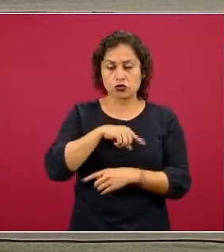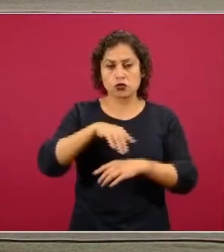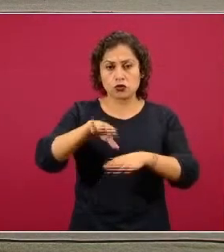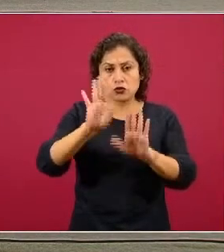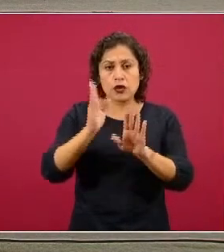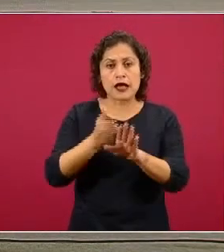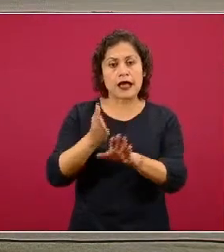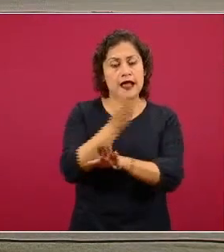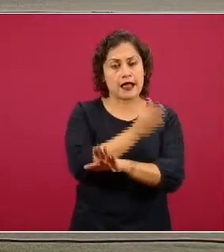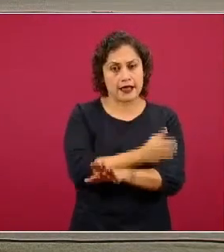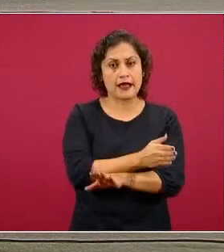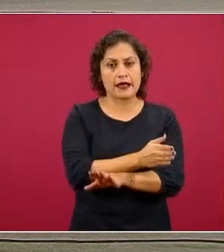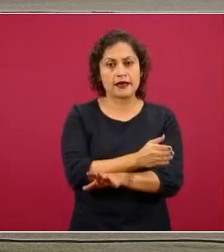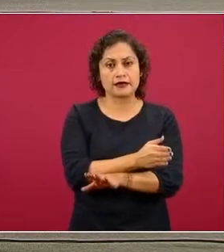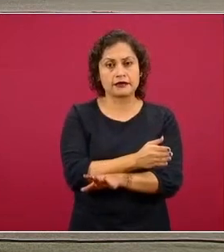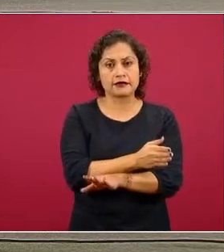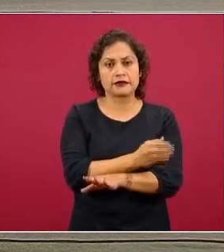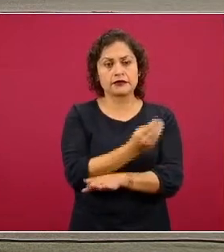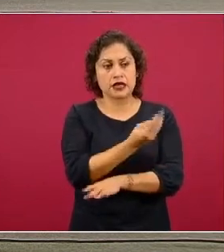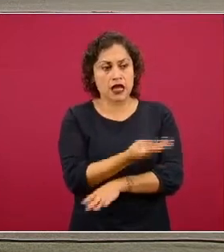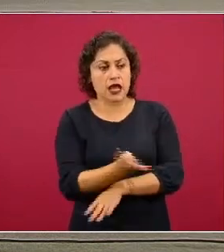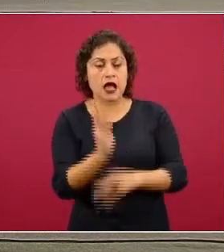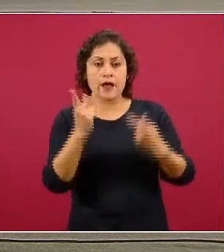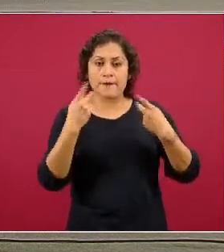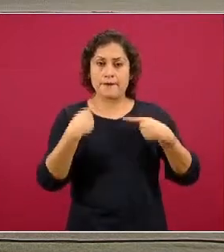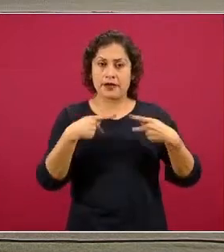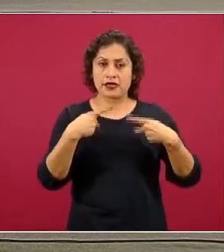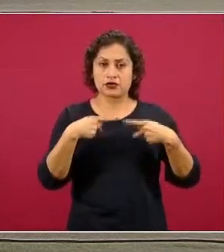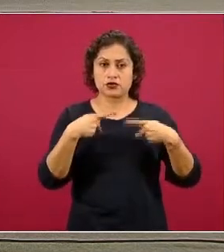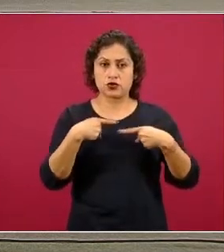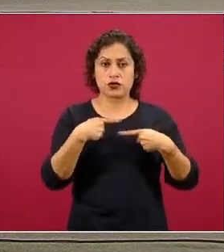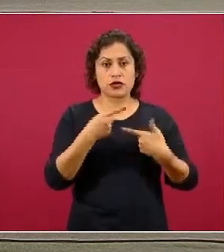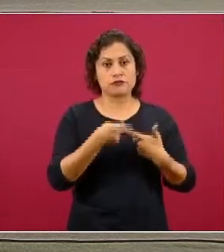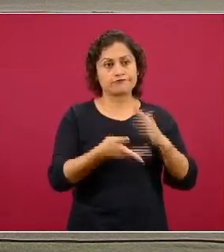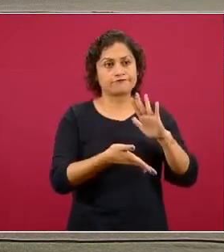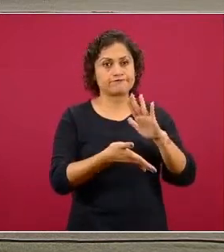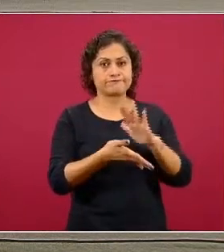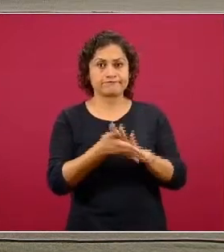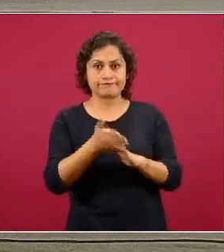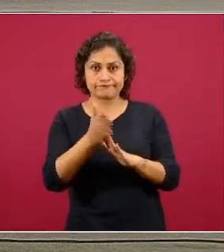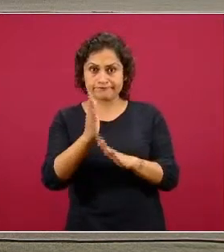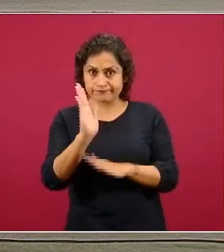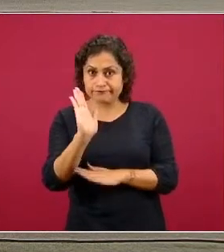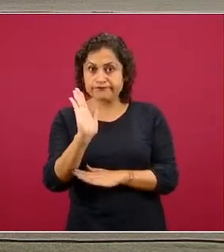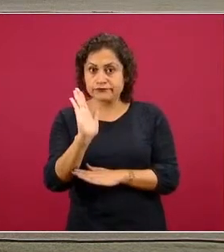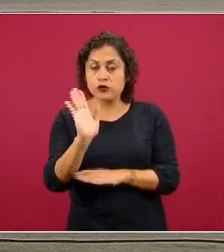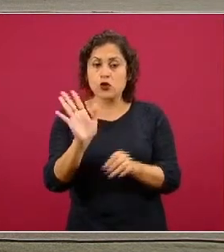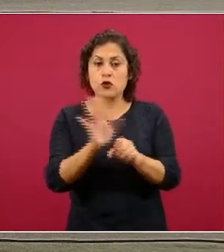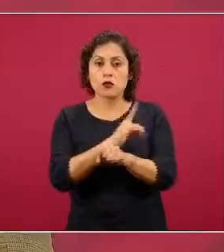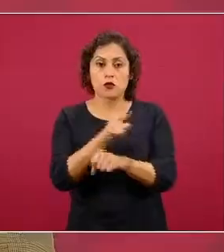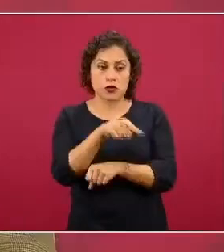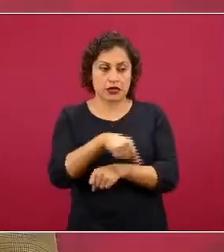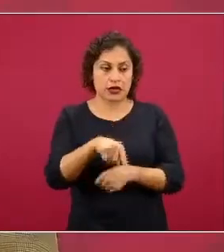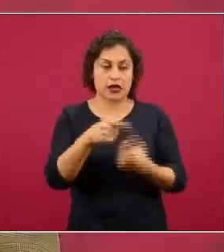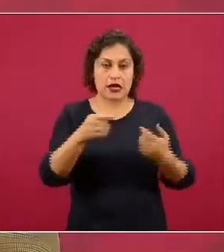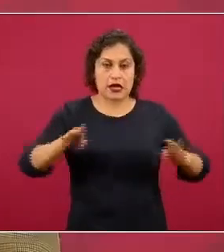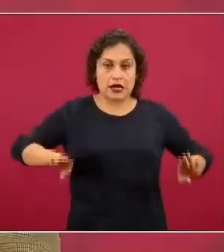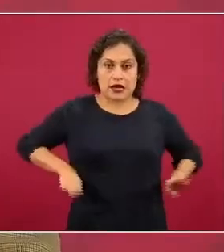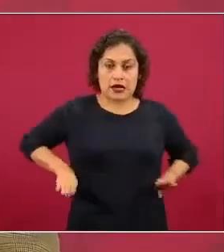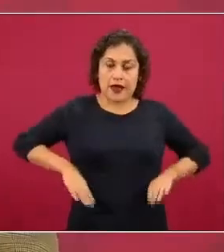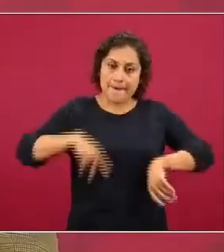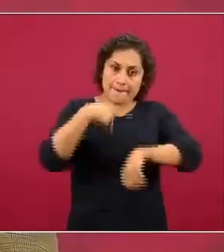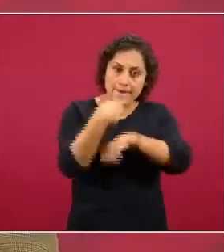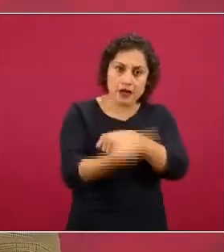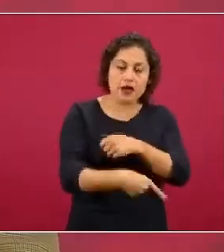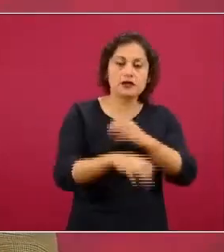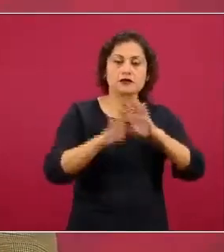hubo personal que se tuvo que ir, porque estaban en los grupos de alto riesgo, ¿no? Entonces eso